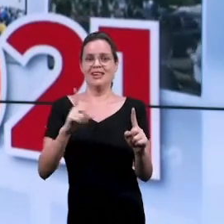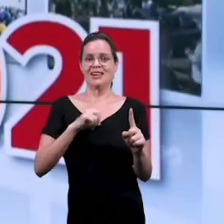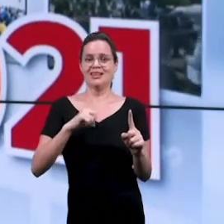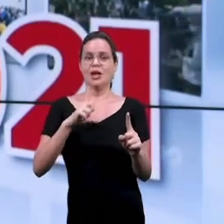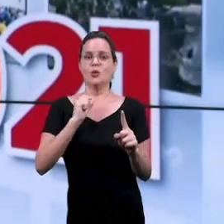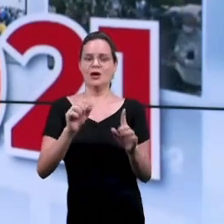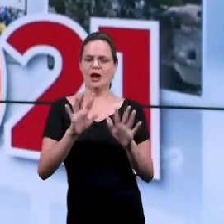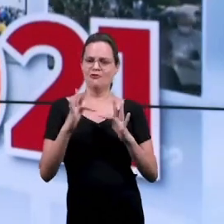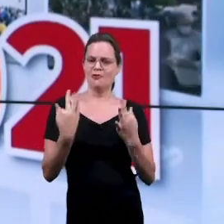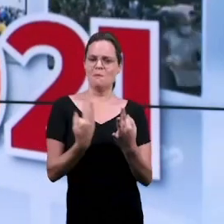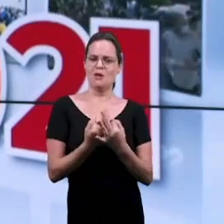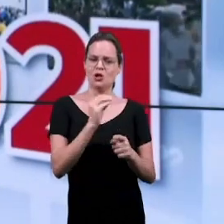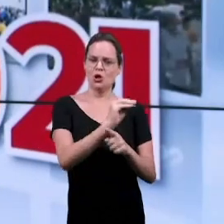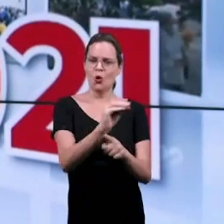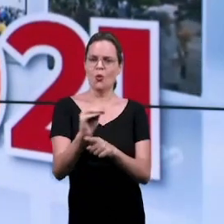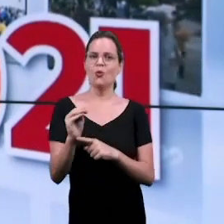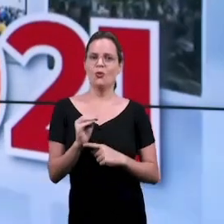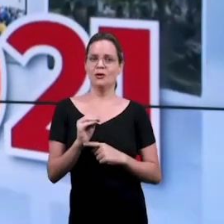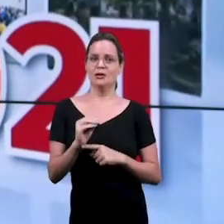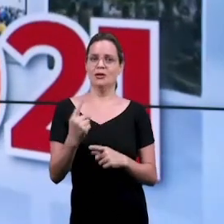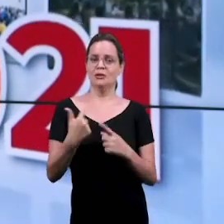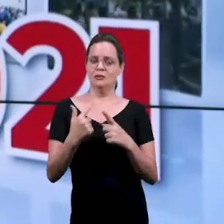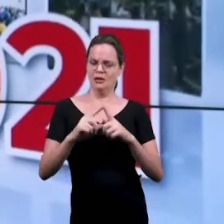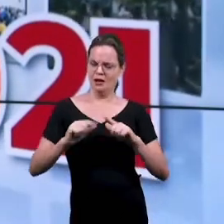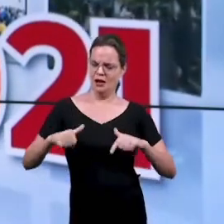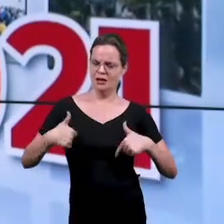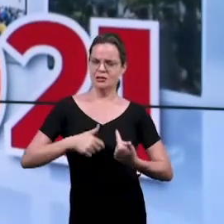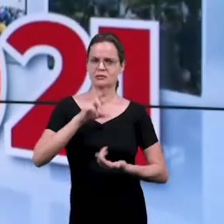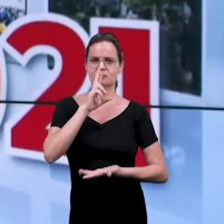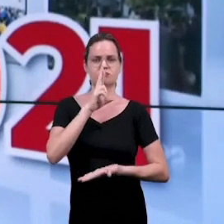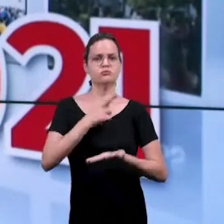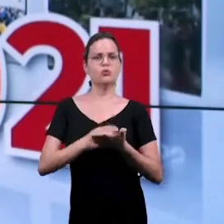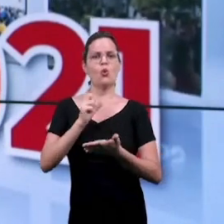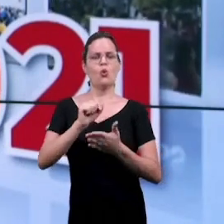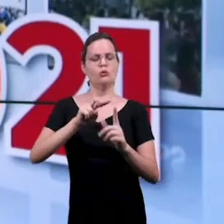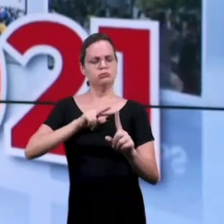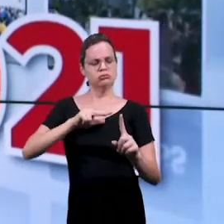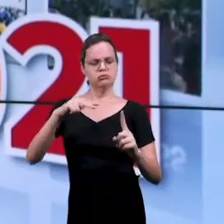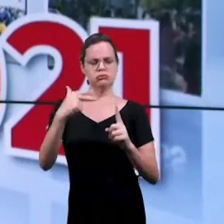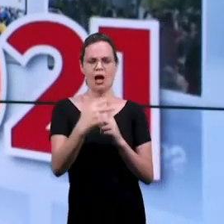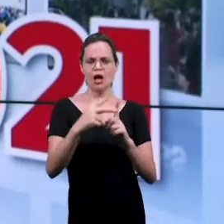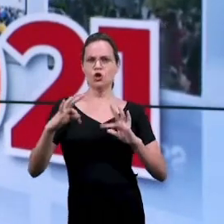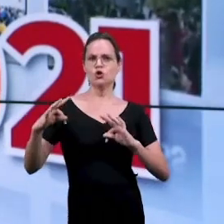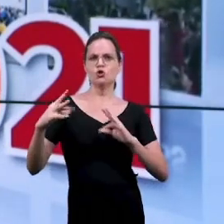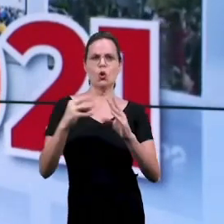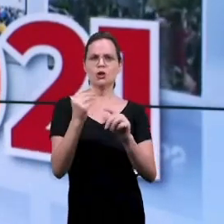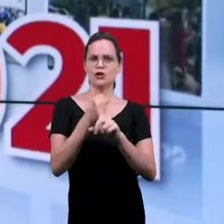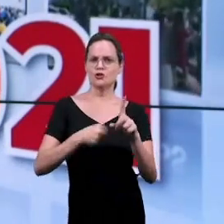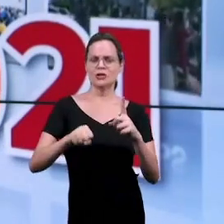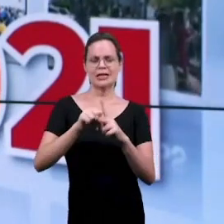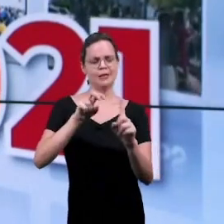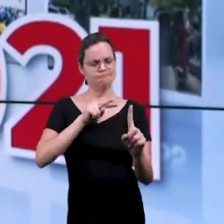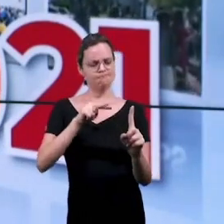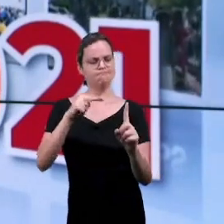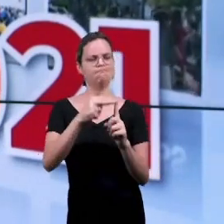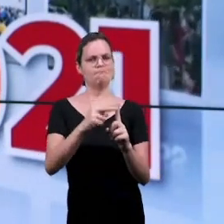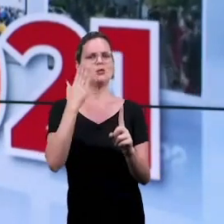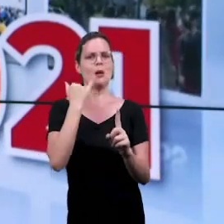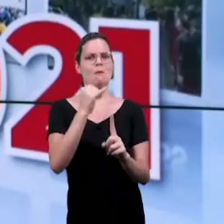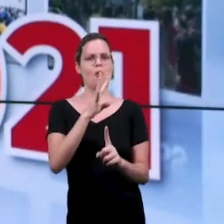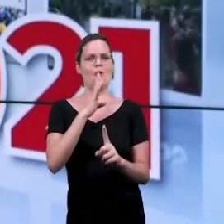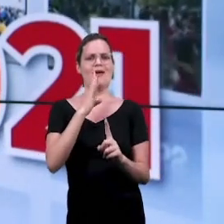alegrarse pensando que no están solos, sino son parte de esta familia de Cristo. Y esto fue el resultado